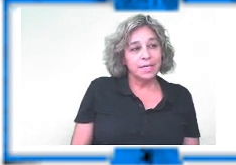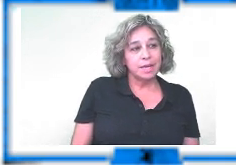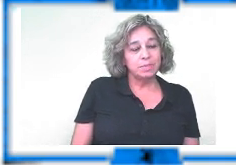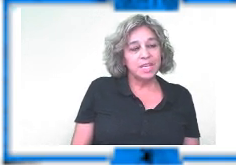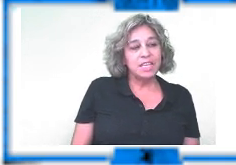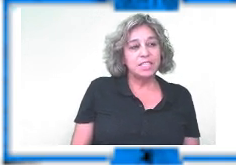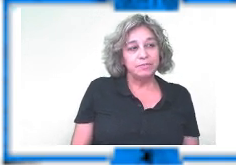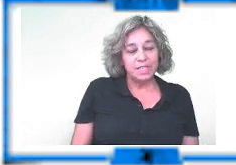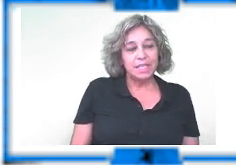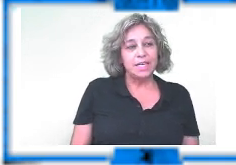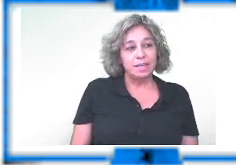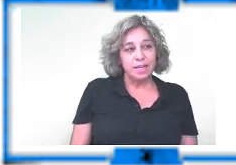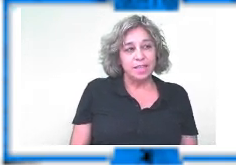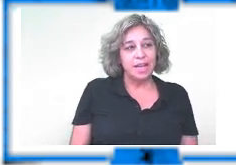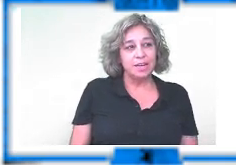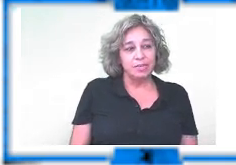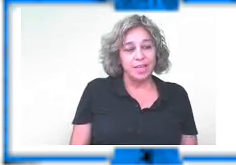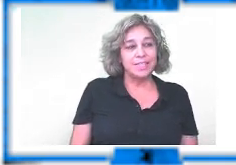Es